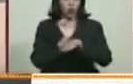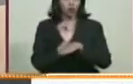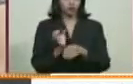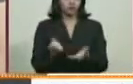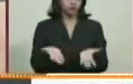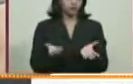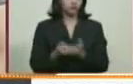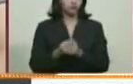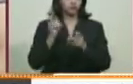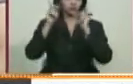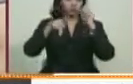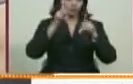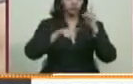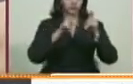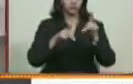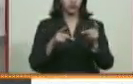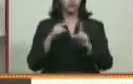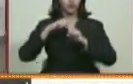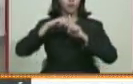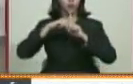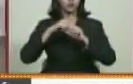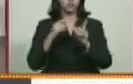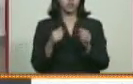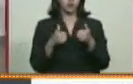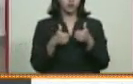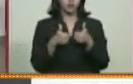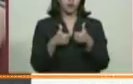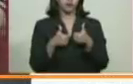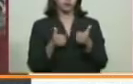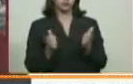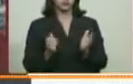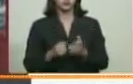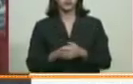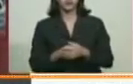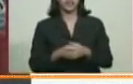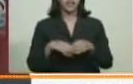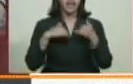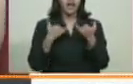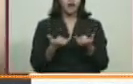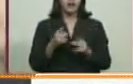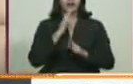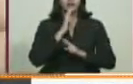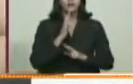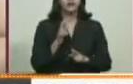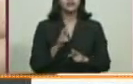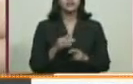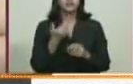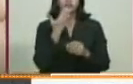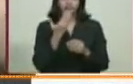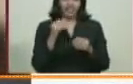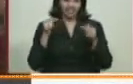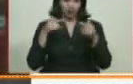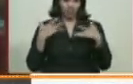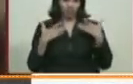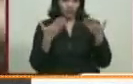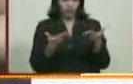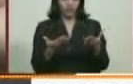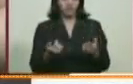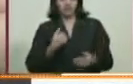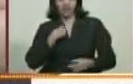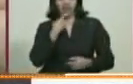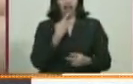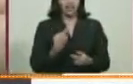fue positiva para la República. Todos ellos factores de la oposición. Entonces no puede ser que ahora la respuesta sea, frente a un hecho como este, venir a